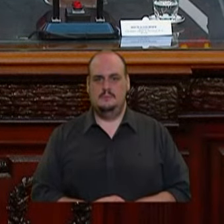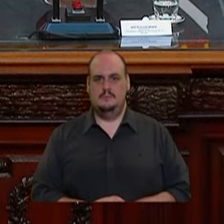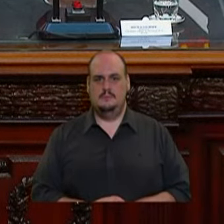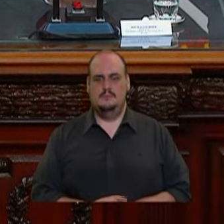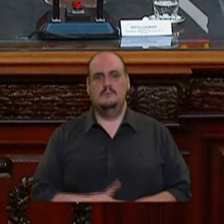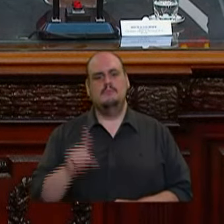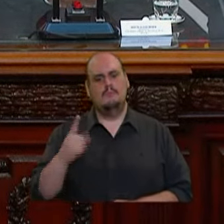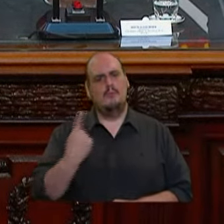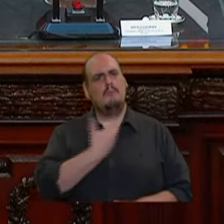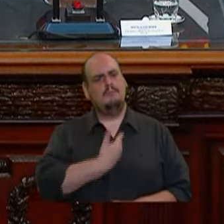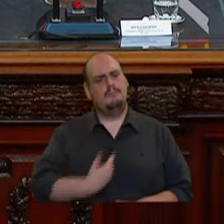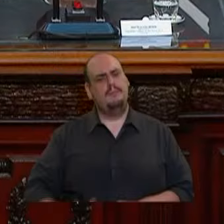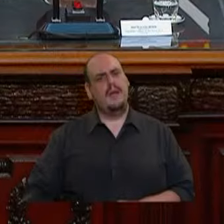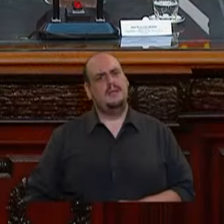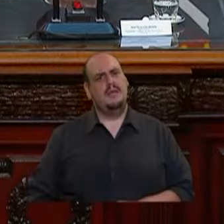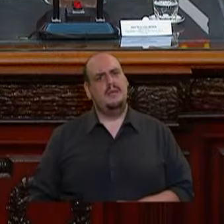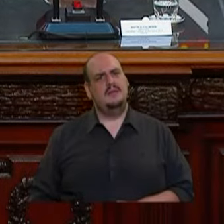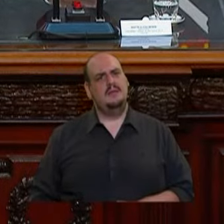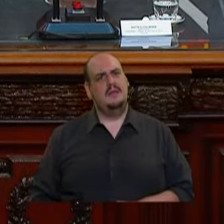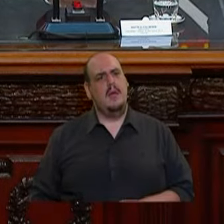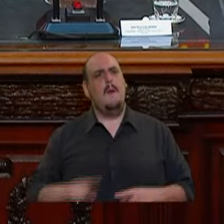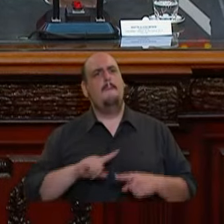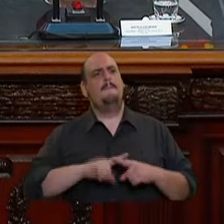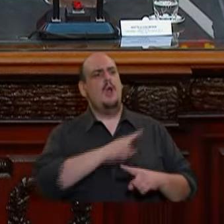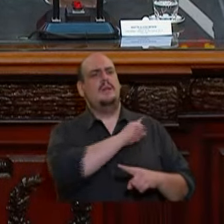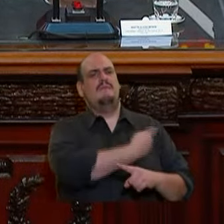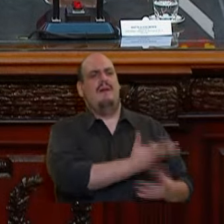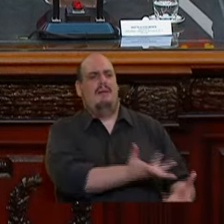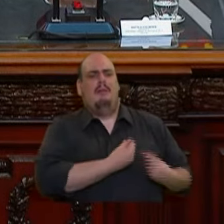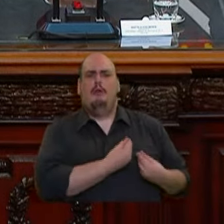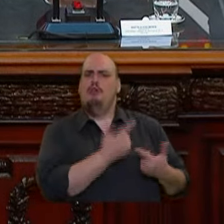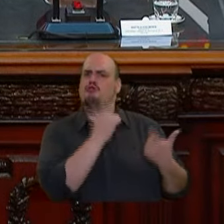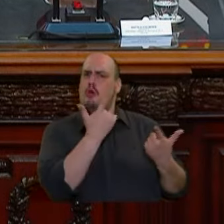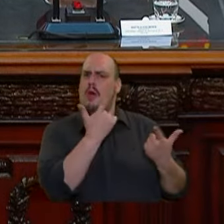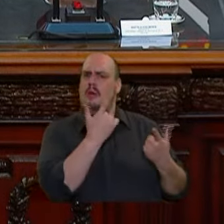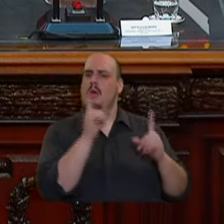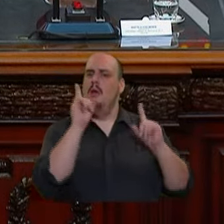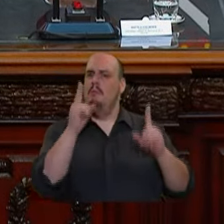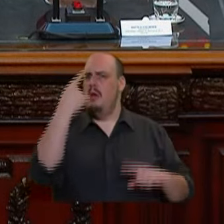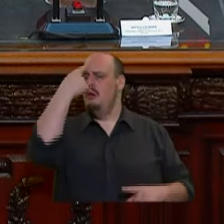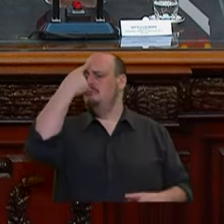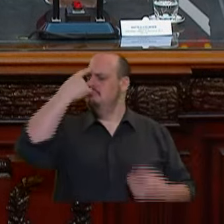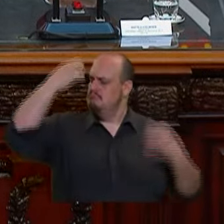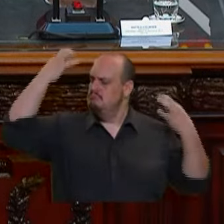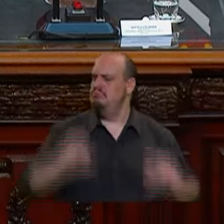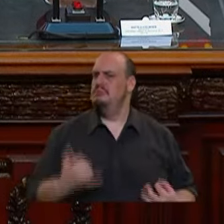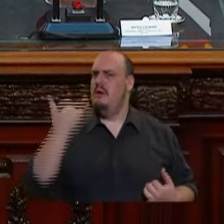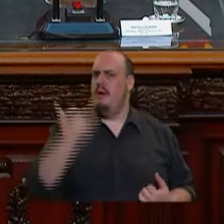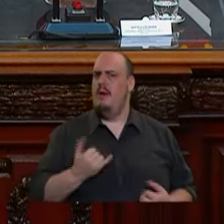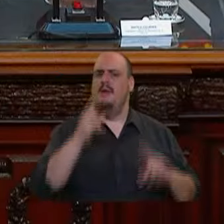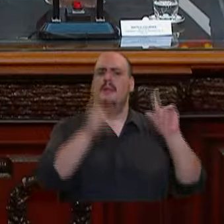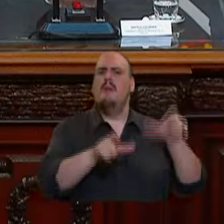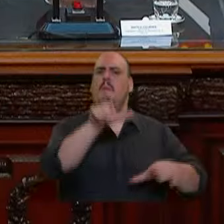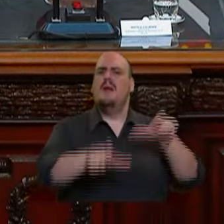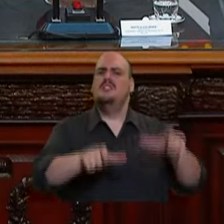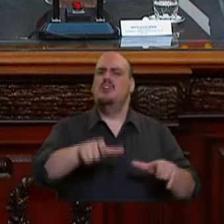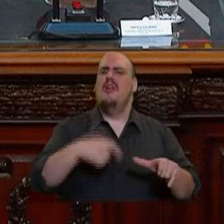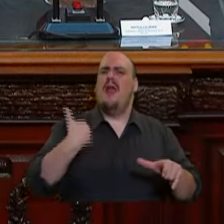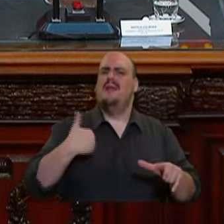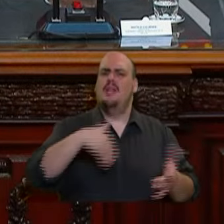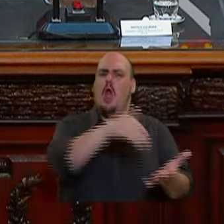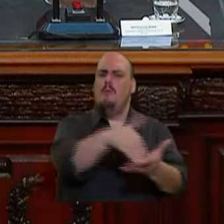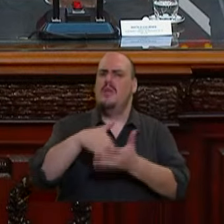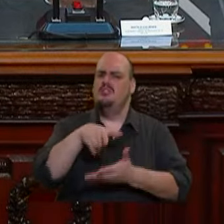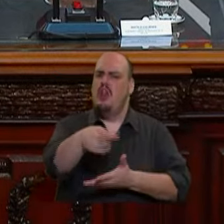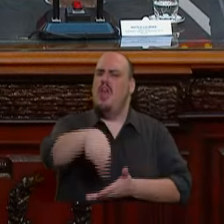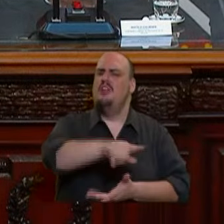Un presidente que puede no tener el poder de la política, pero que tiene el poder de la convicción y el apoyo de los millones de argentinos que quieren un cambio